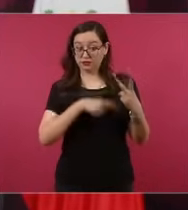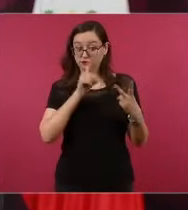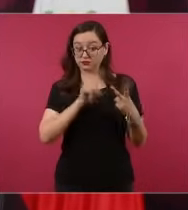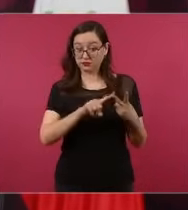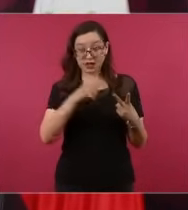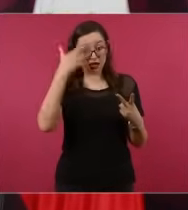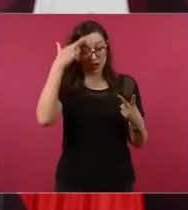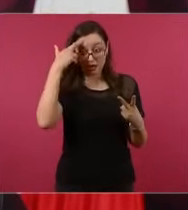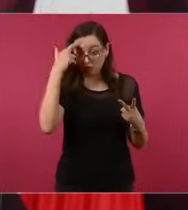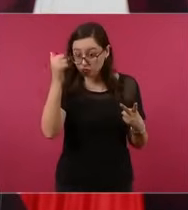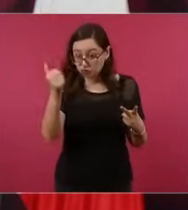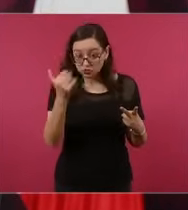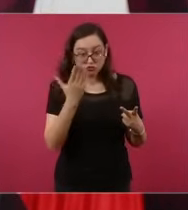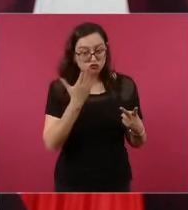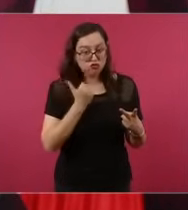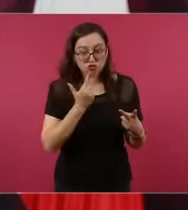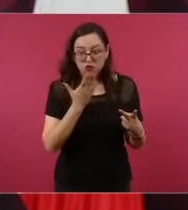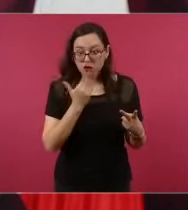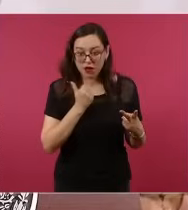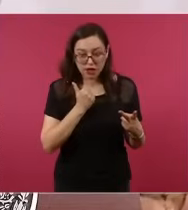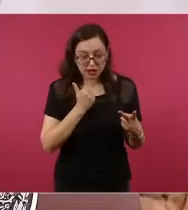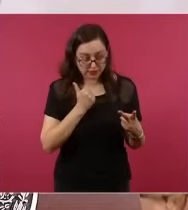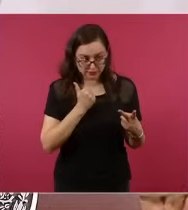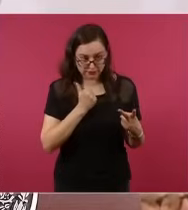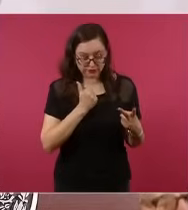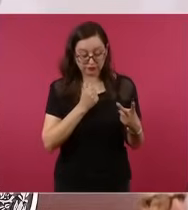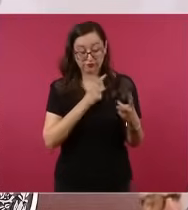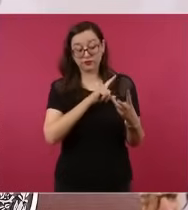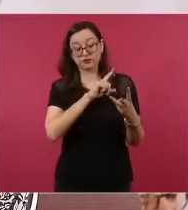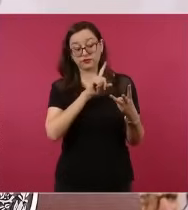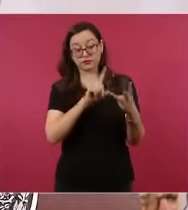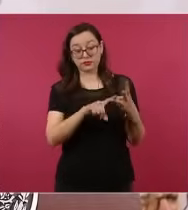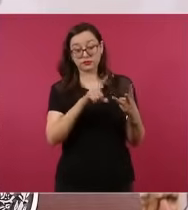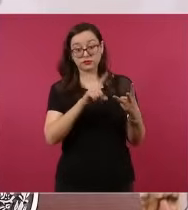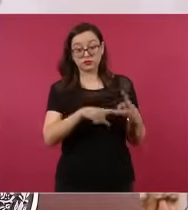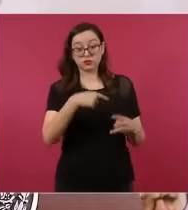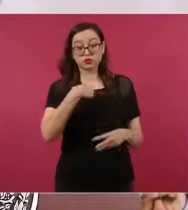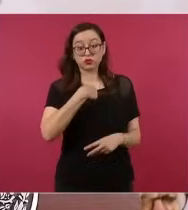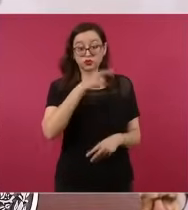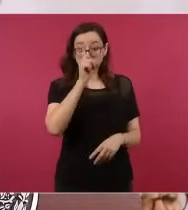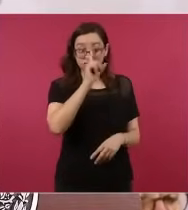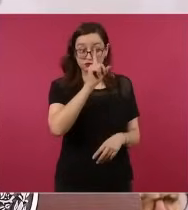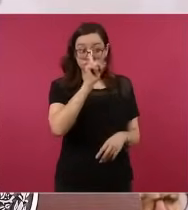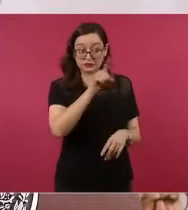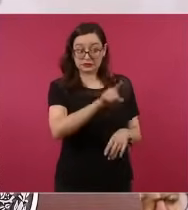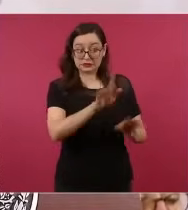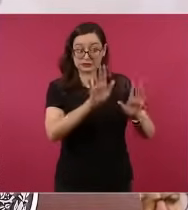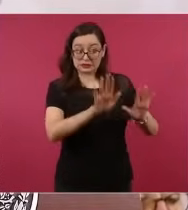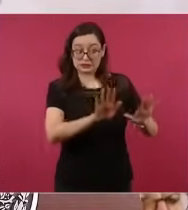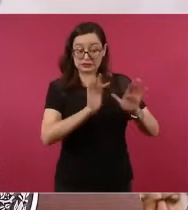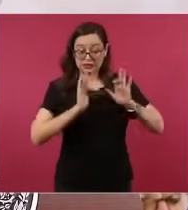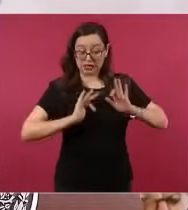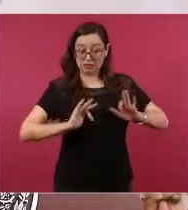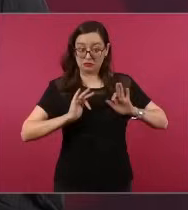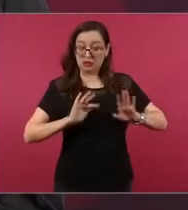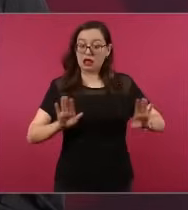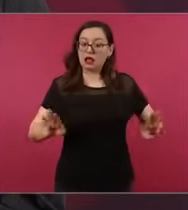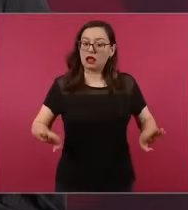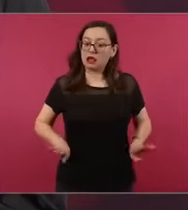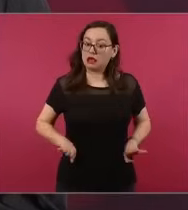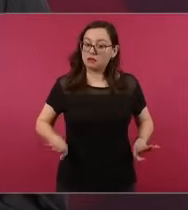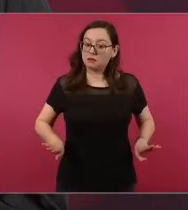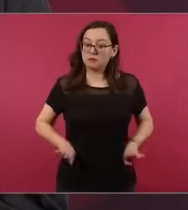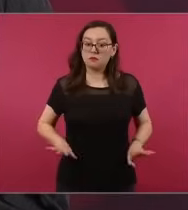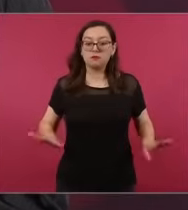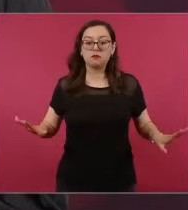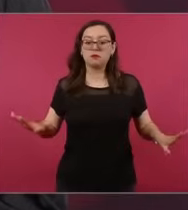Yo les aconsejaría que se serenen y que definan una estrategia. Se